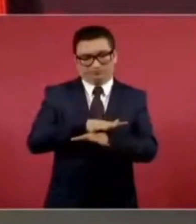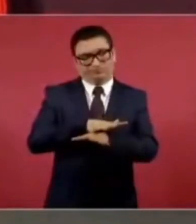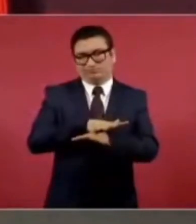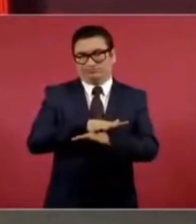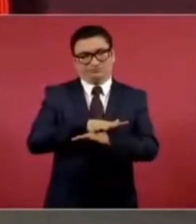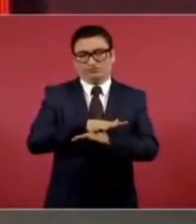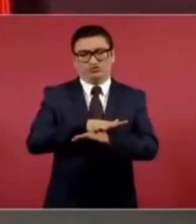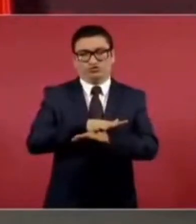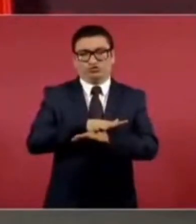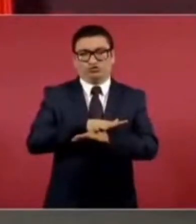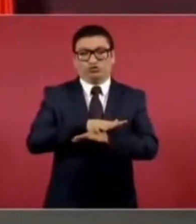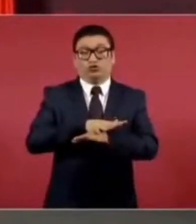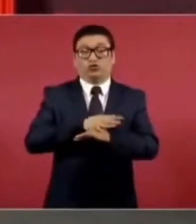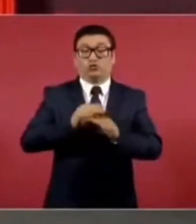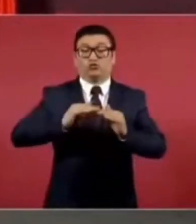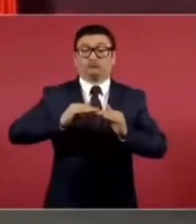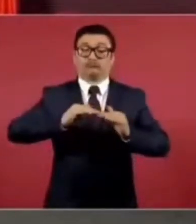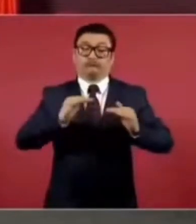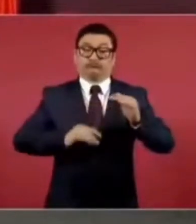es un cambio de régimen.